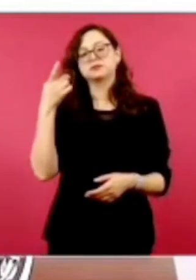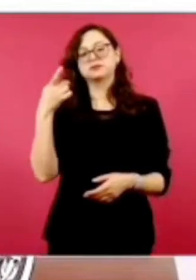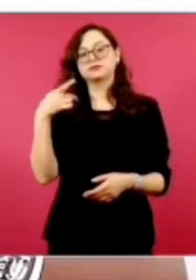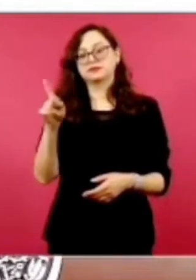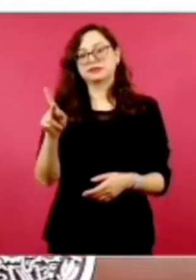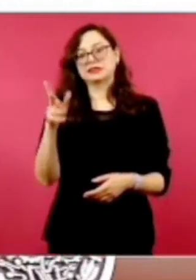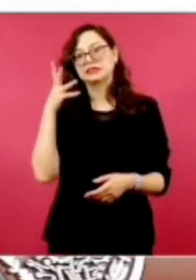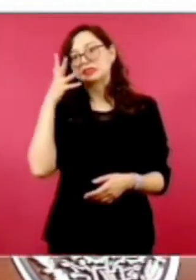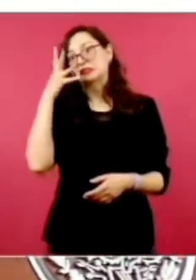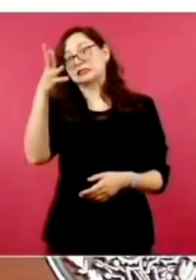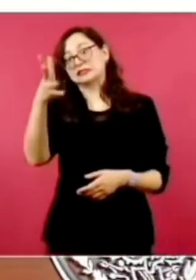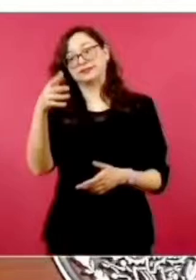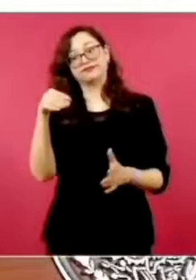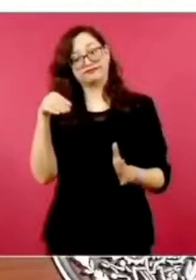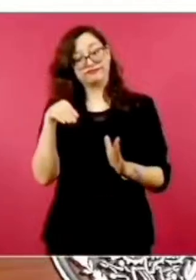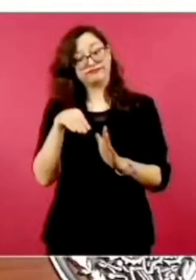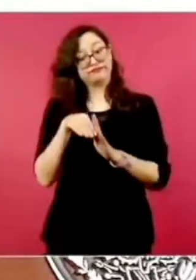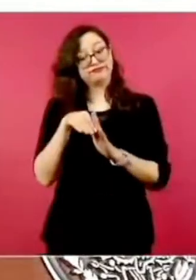¿quién les manda?